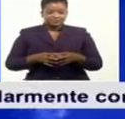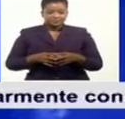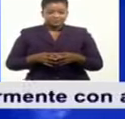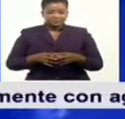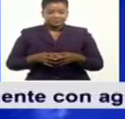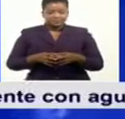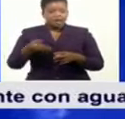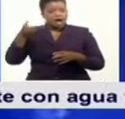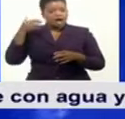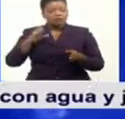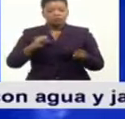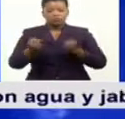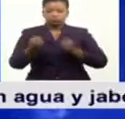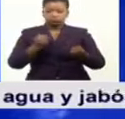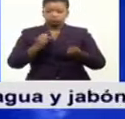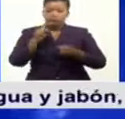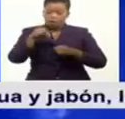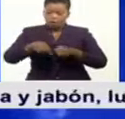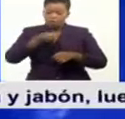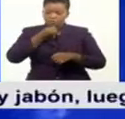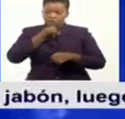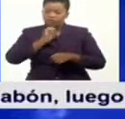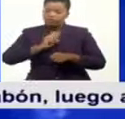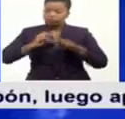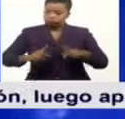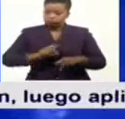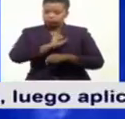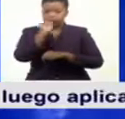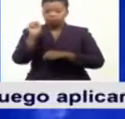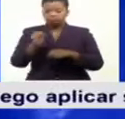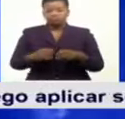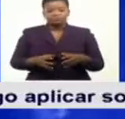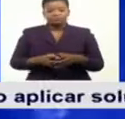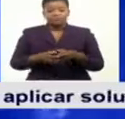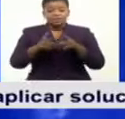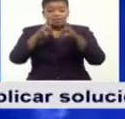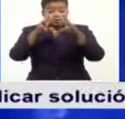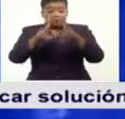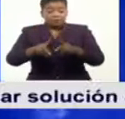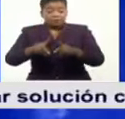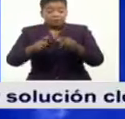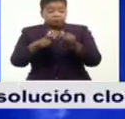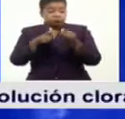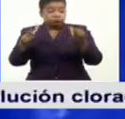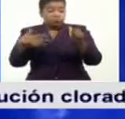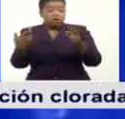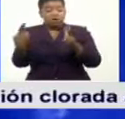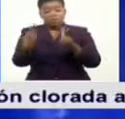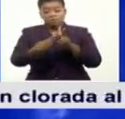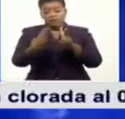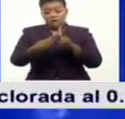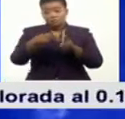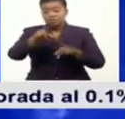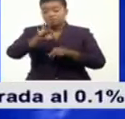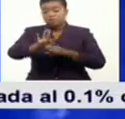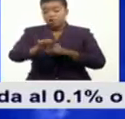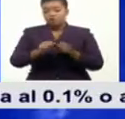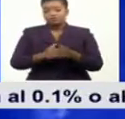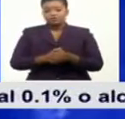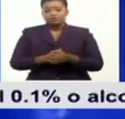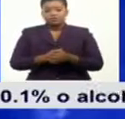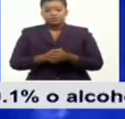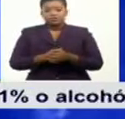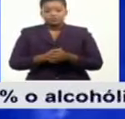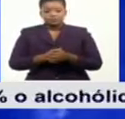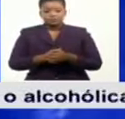mantener durante un largo periodo de tiempo. La cifra mayor ayer en Bayamo, 18, Cauto Cristo,